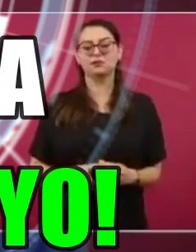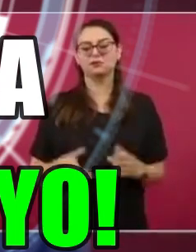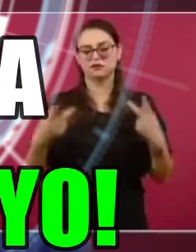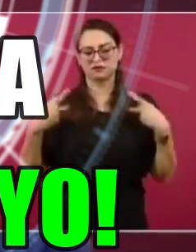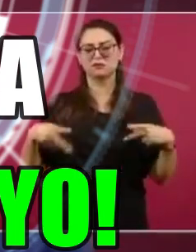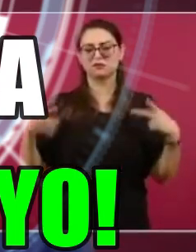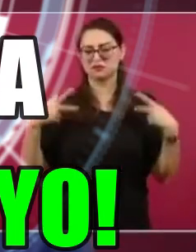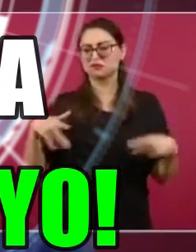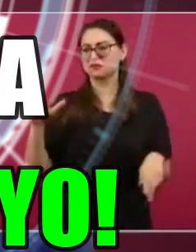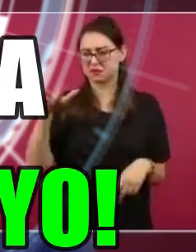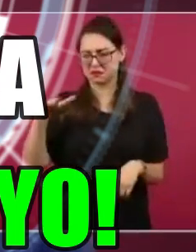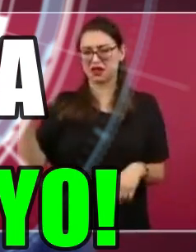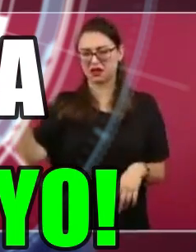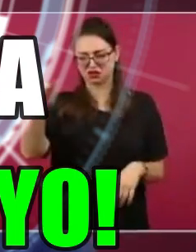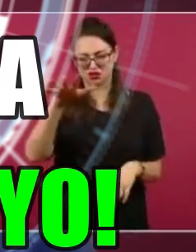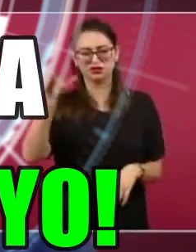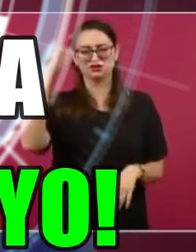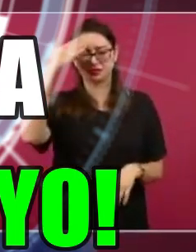se ha apoyado a los deportistas.